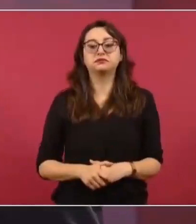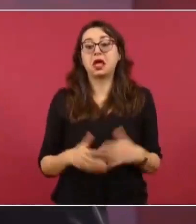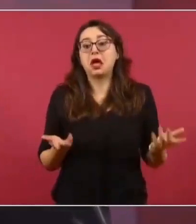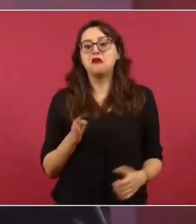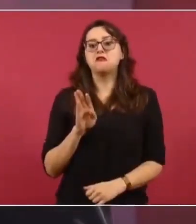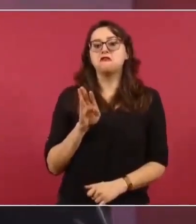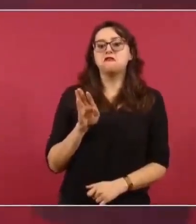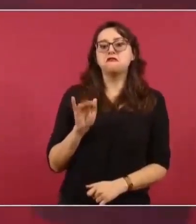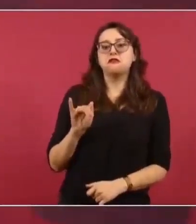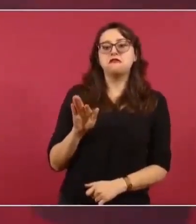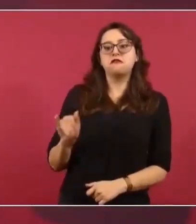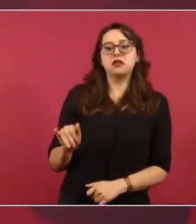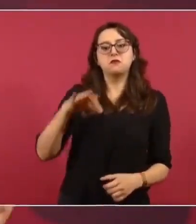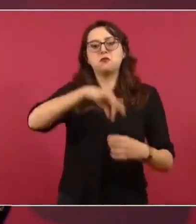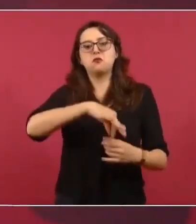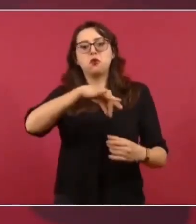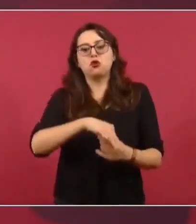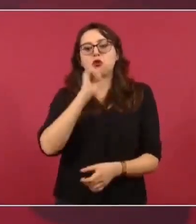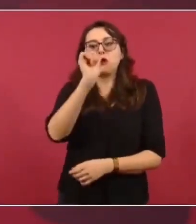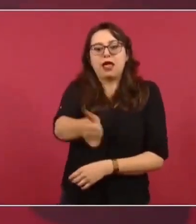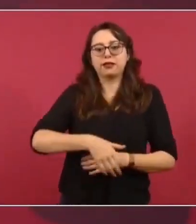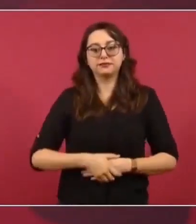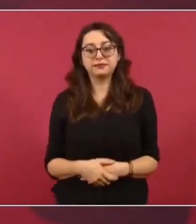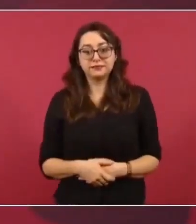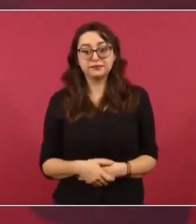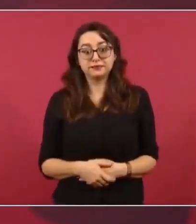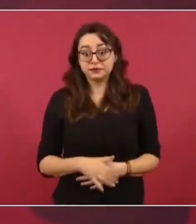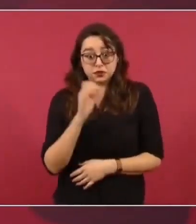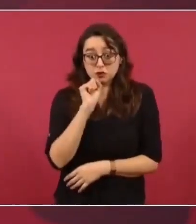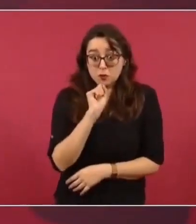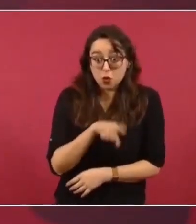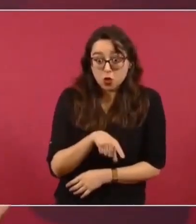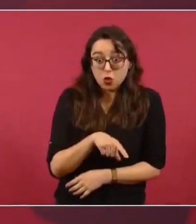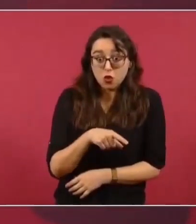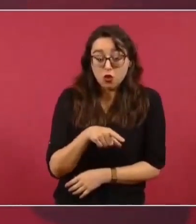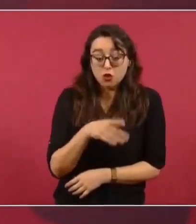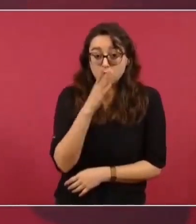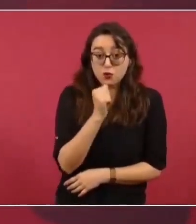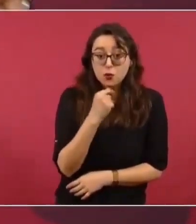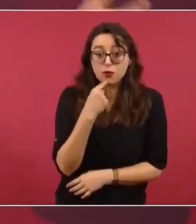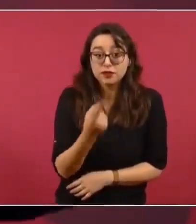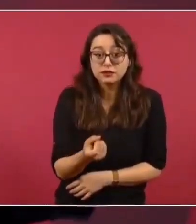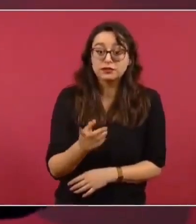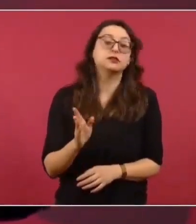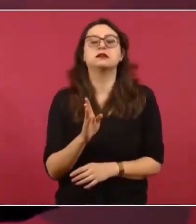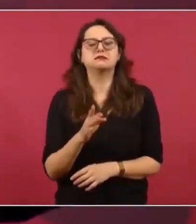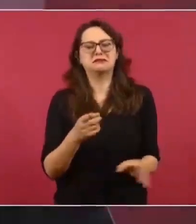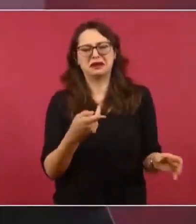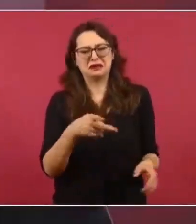fifís. A ver si, pues ya eso tampoco lo puedo decir, porque que tampoco son